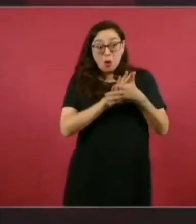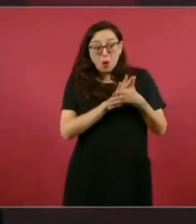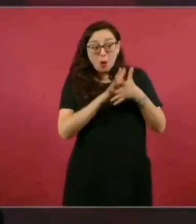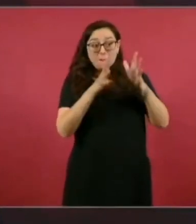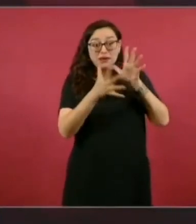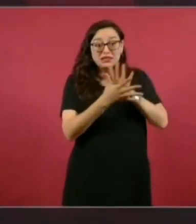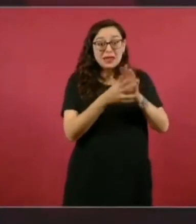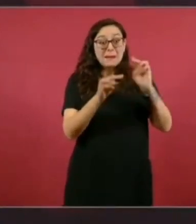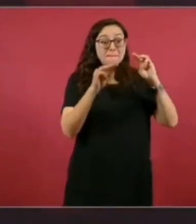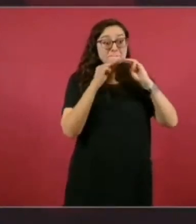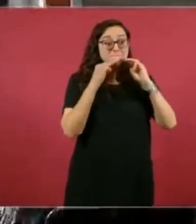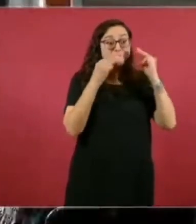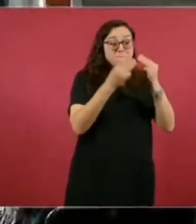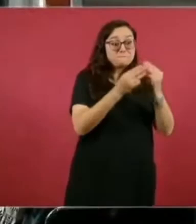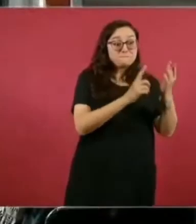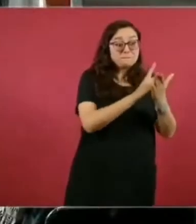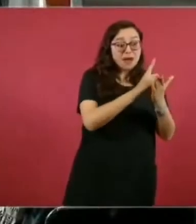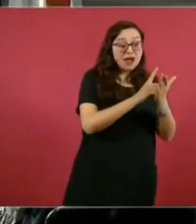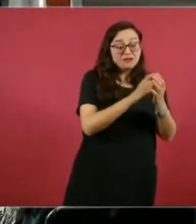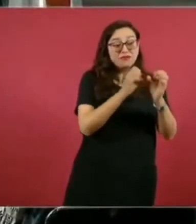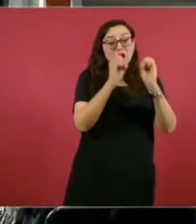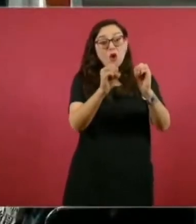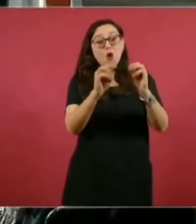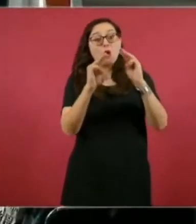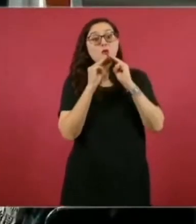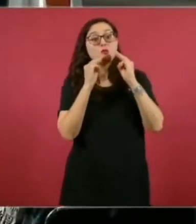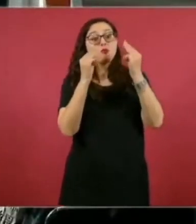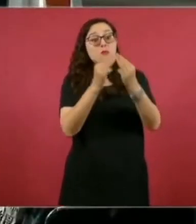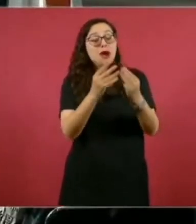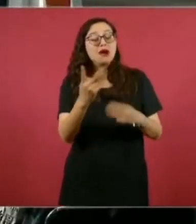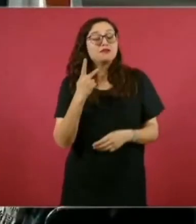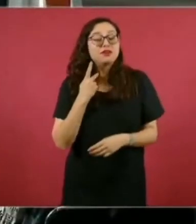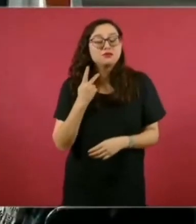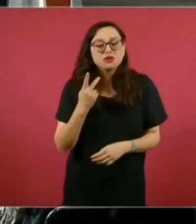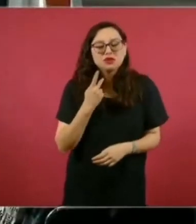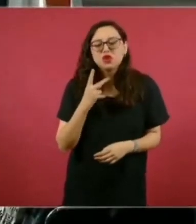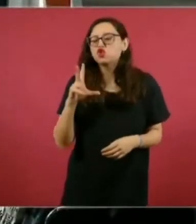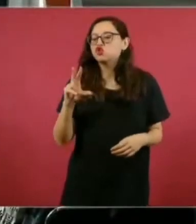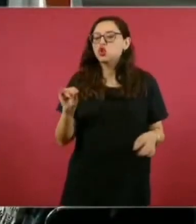que se establezcan narcos gobiernos